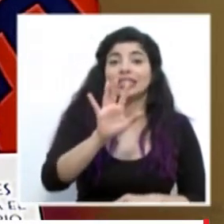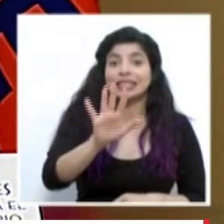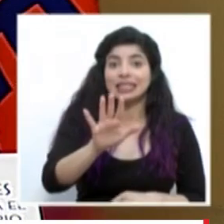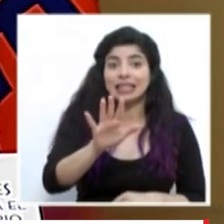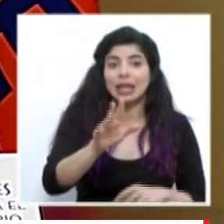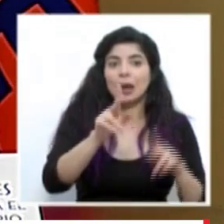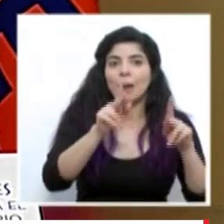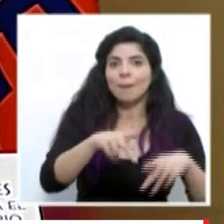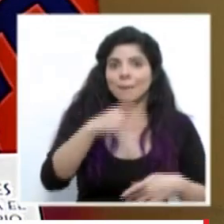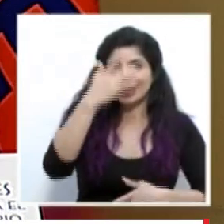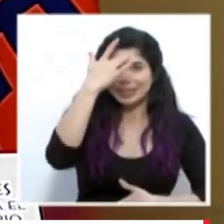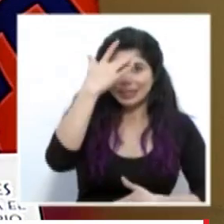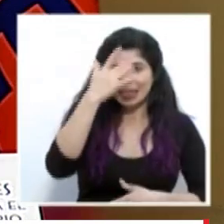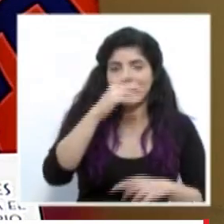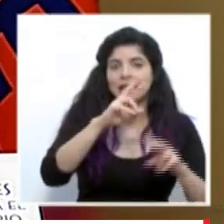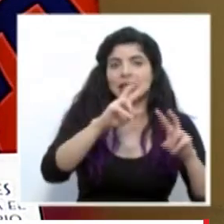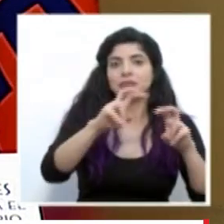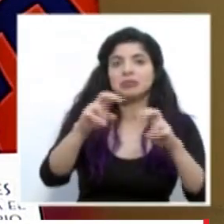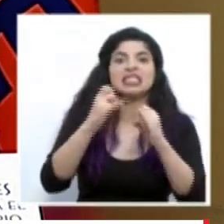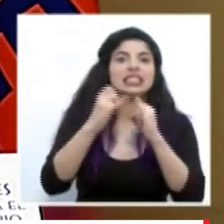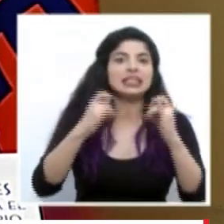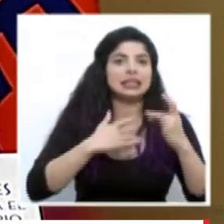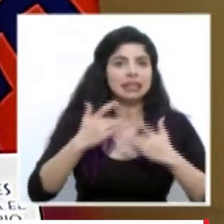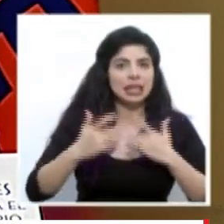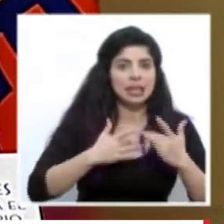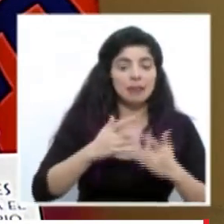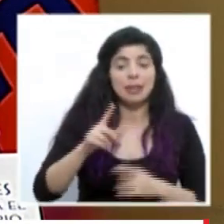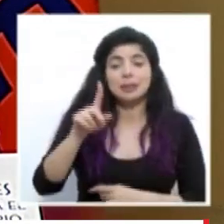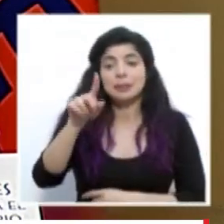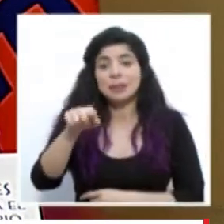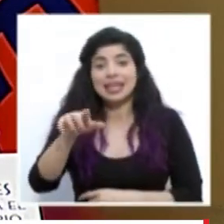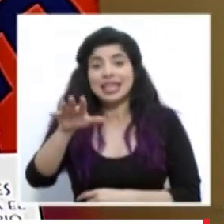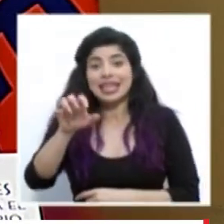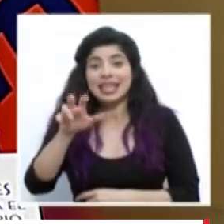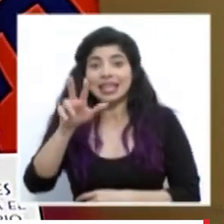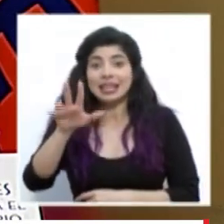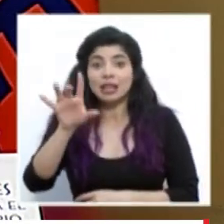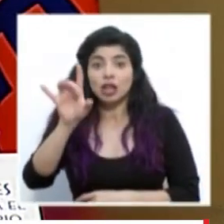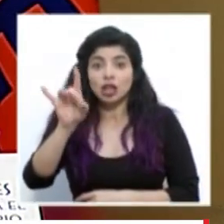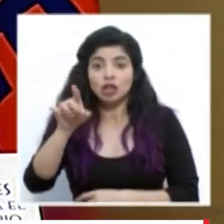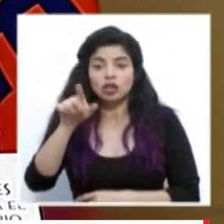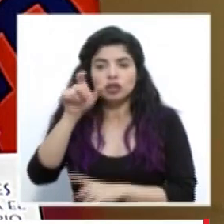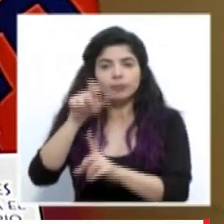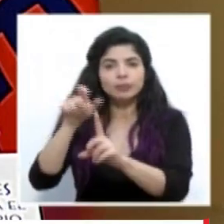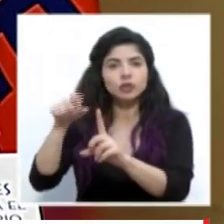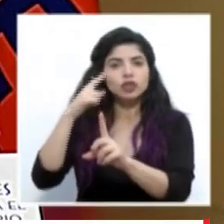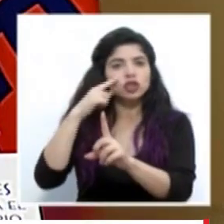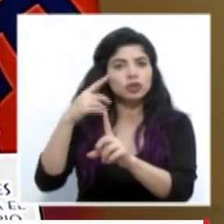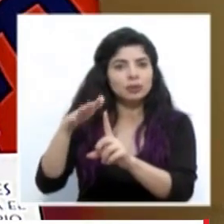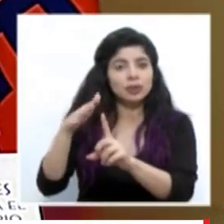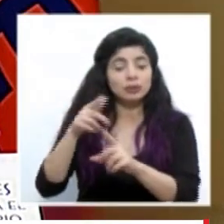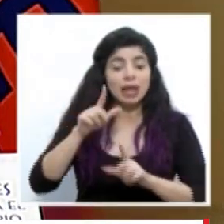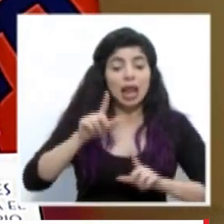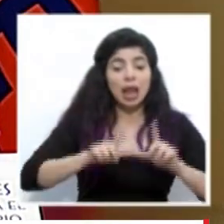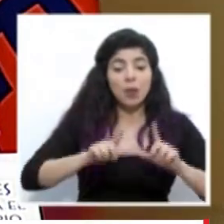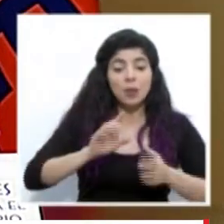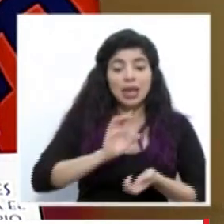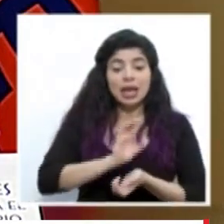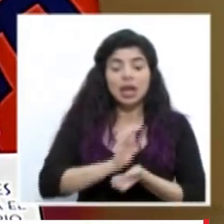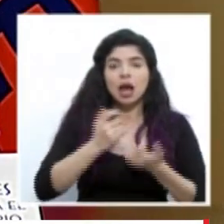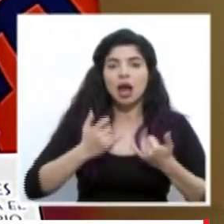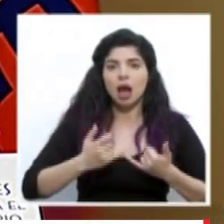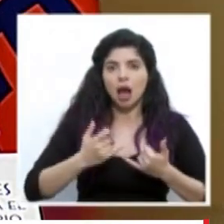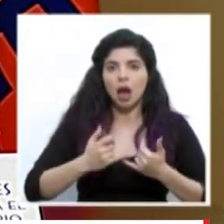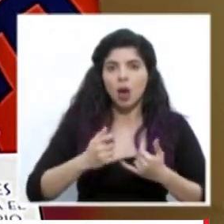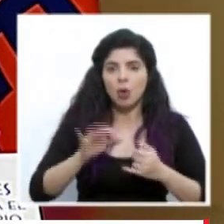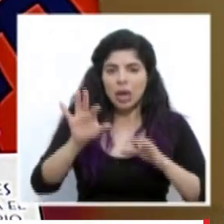2.985 son de pacientes de tamizaje asintomáticos y 1.538 sospechosas. En los laboratorios clínicos se está